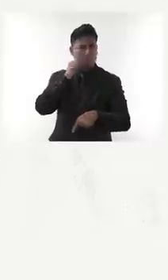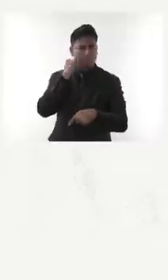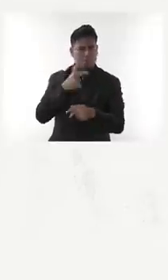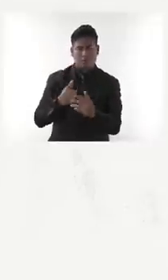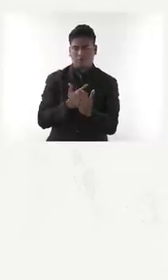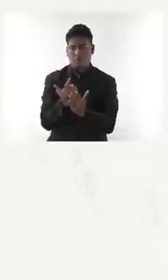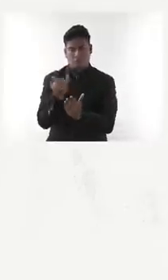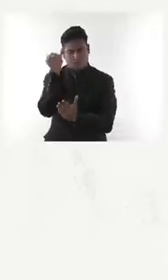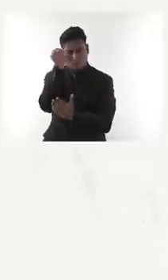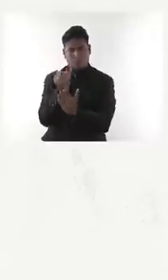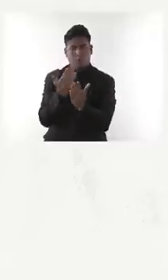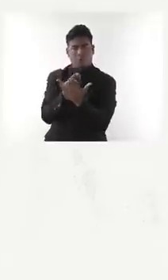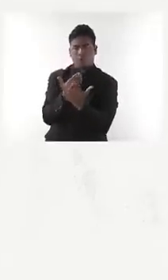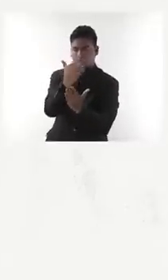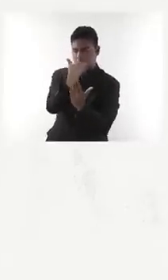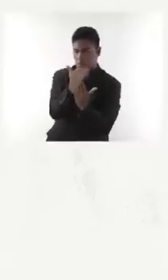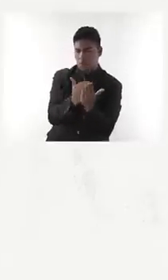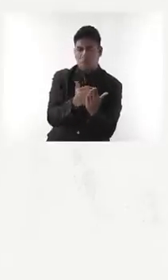directamente a Rodrigo.